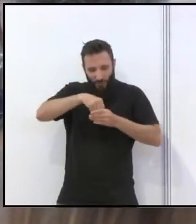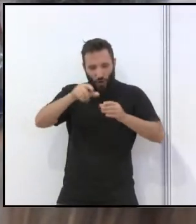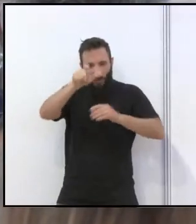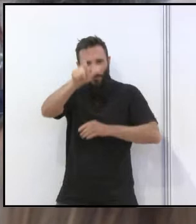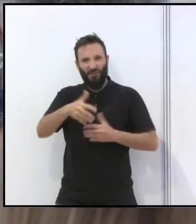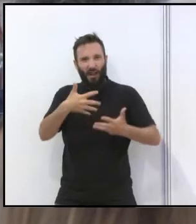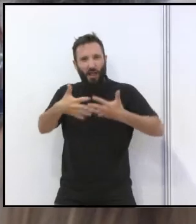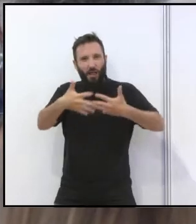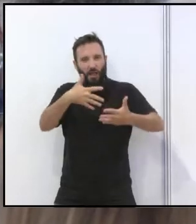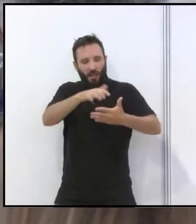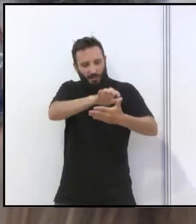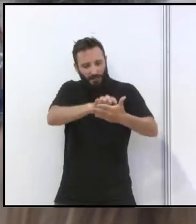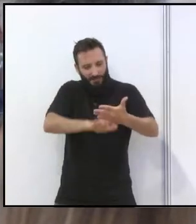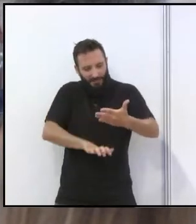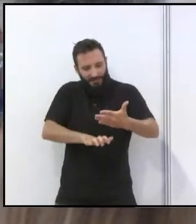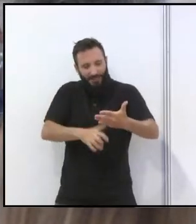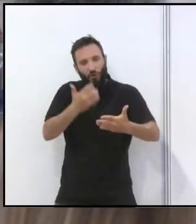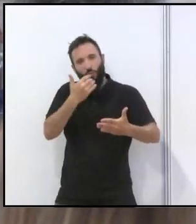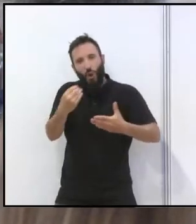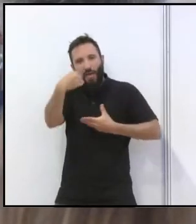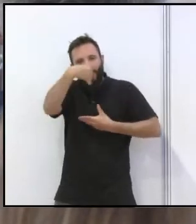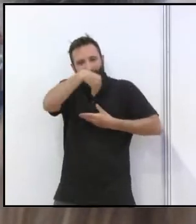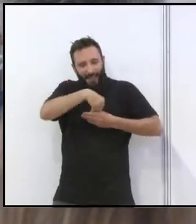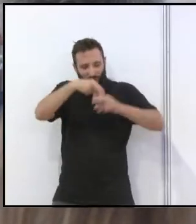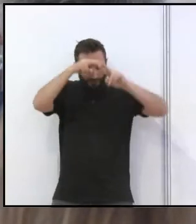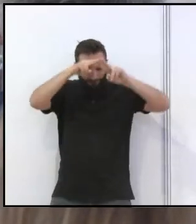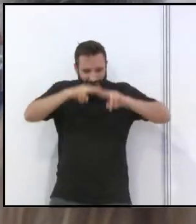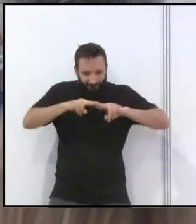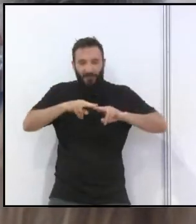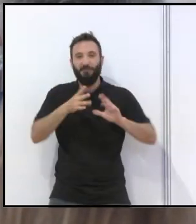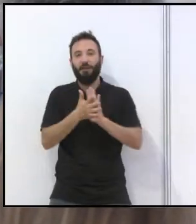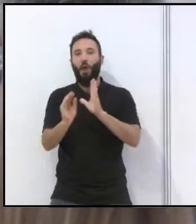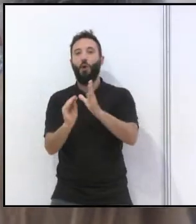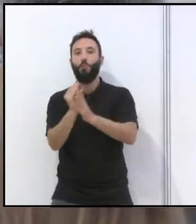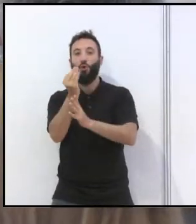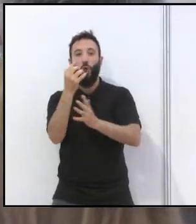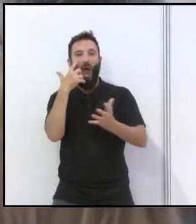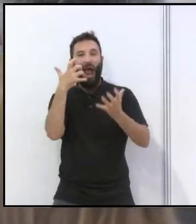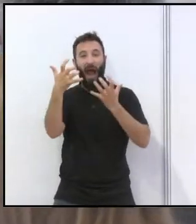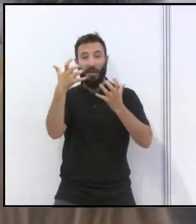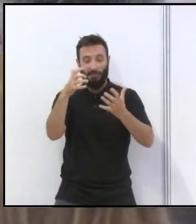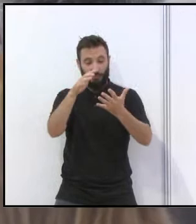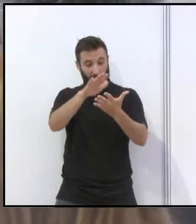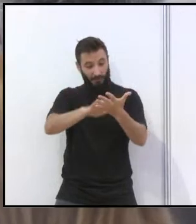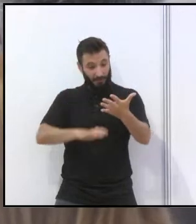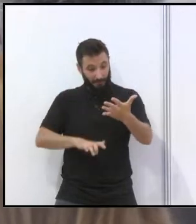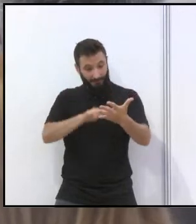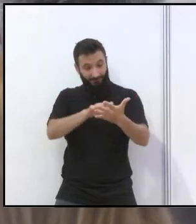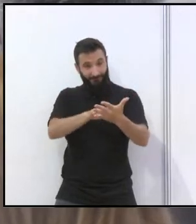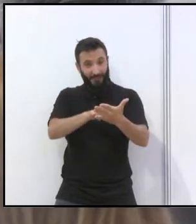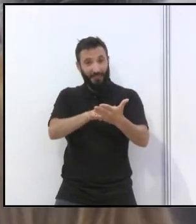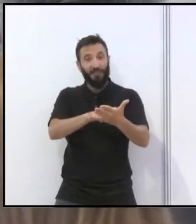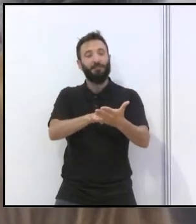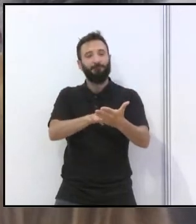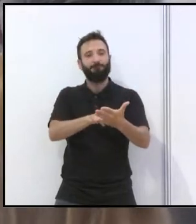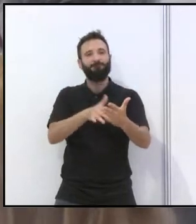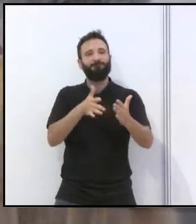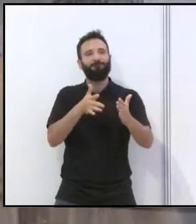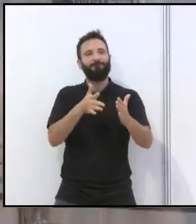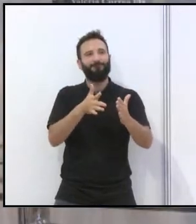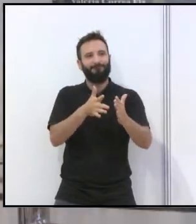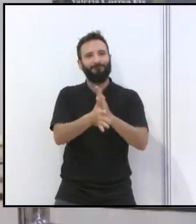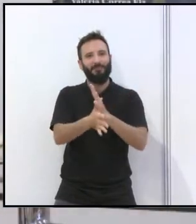suerte tal de que ese producto artístico sea probablemente la revelación de la